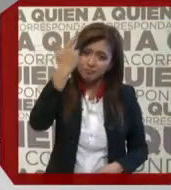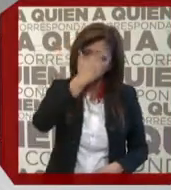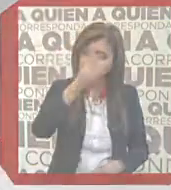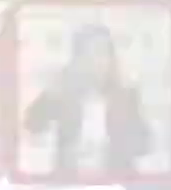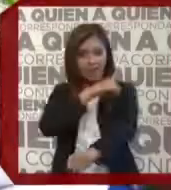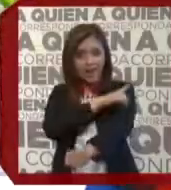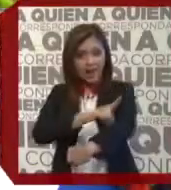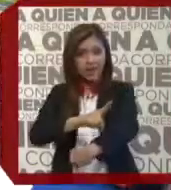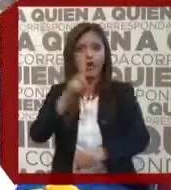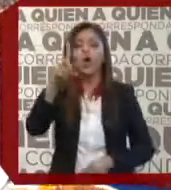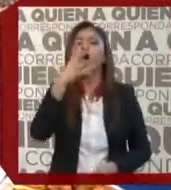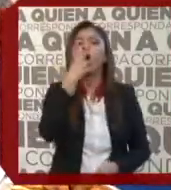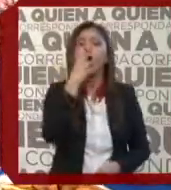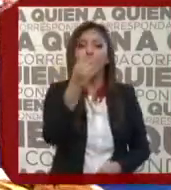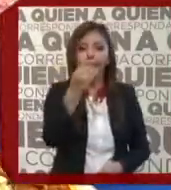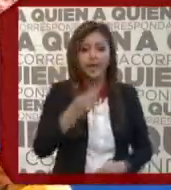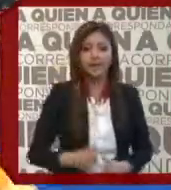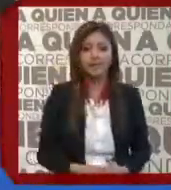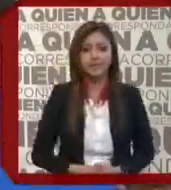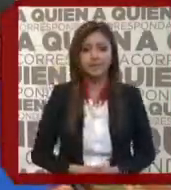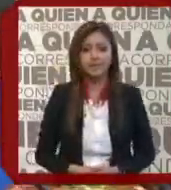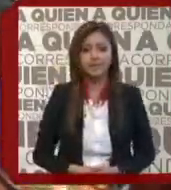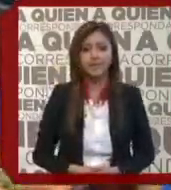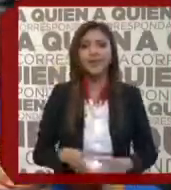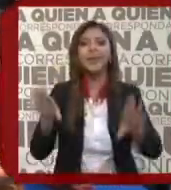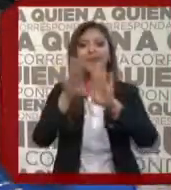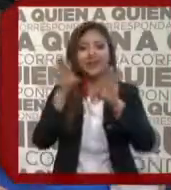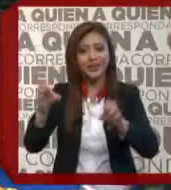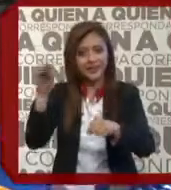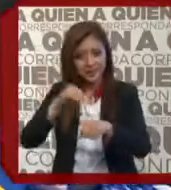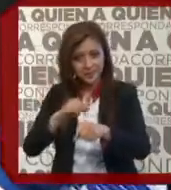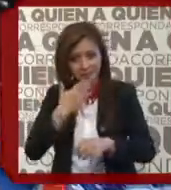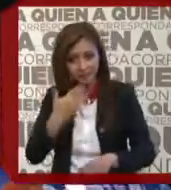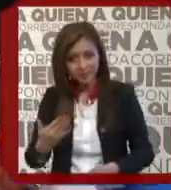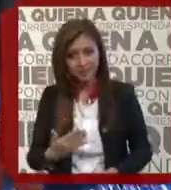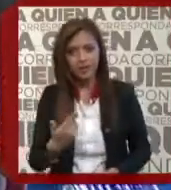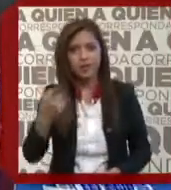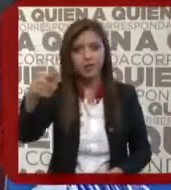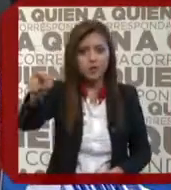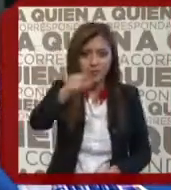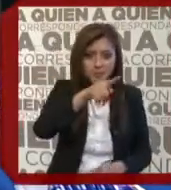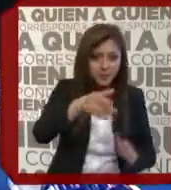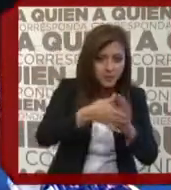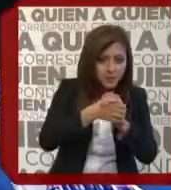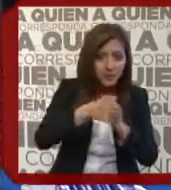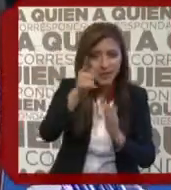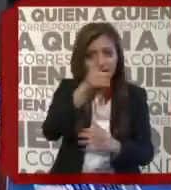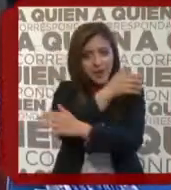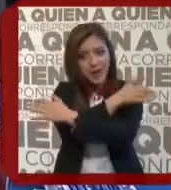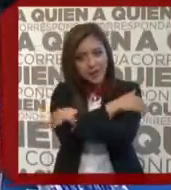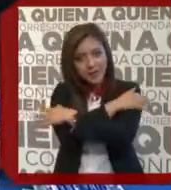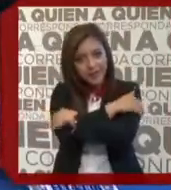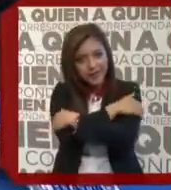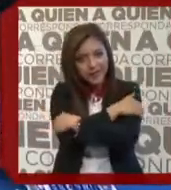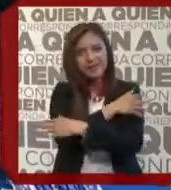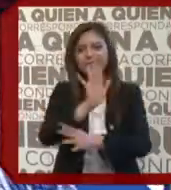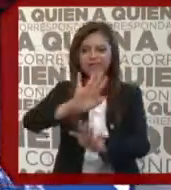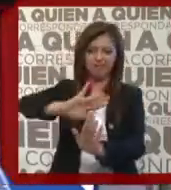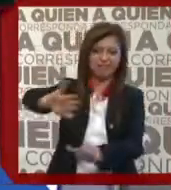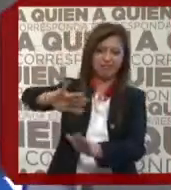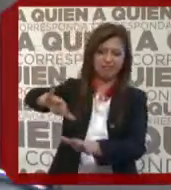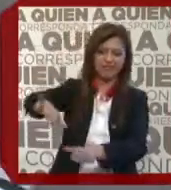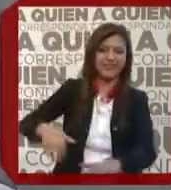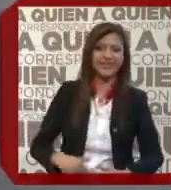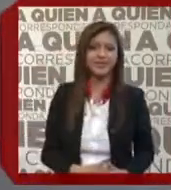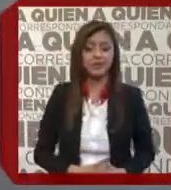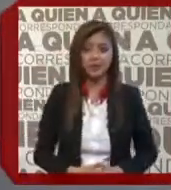Aguántenme, señorita. Bien, ¿qué tal? ¿Cómo se portan? Bien. No los saludo hasta allá, les mando un abrazo con él. No, abrazos él no.